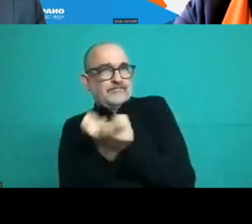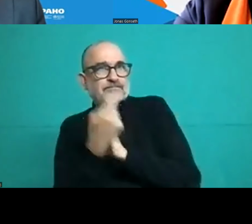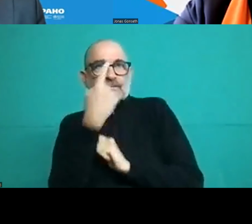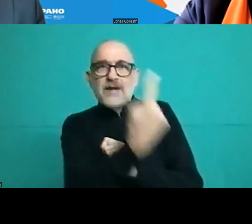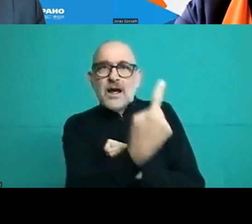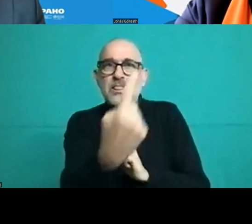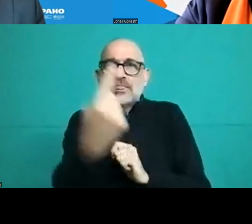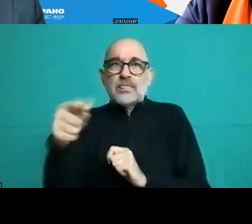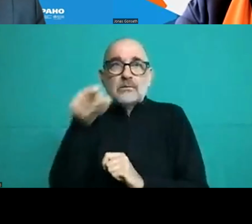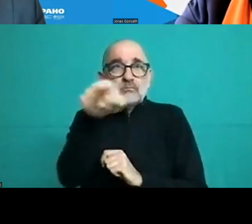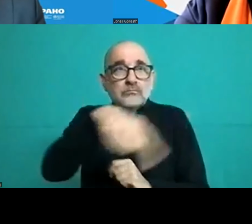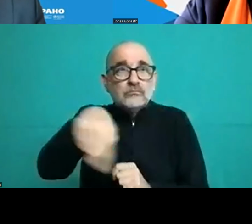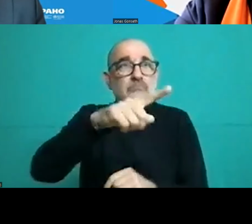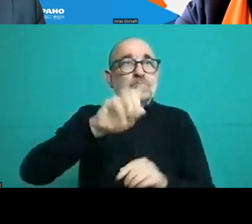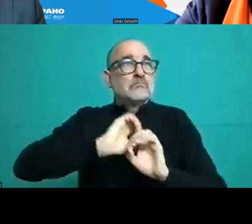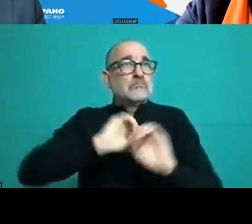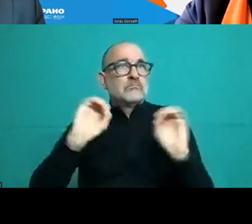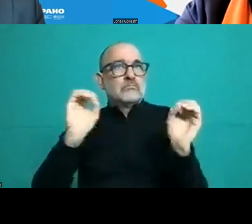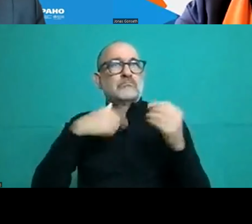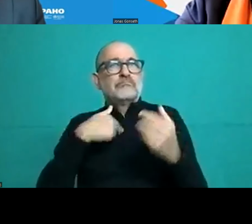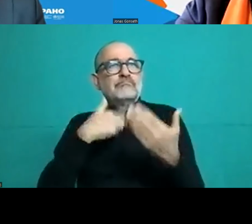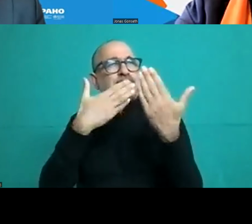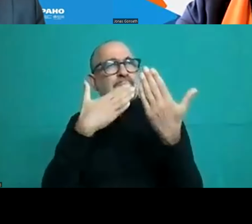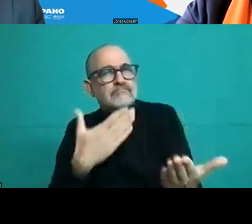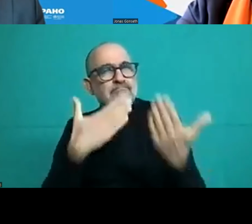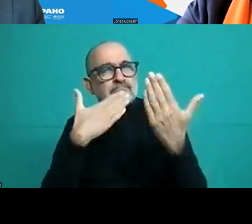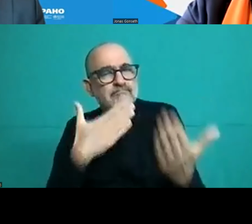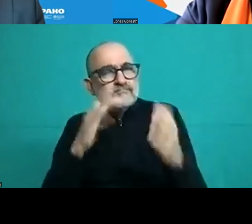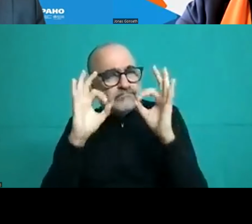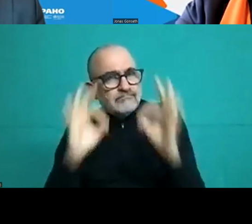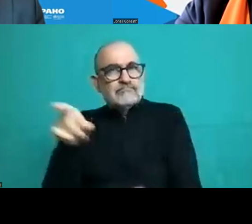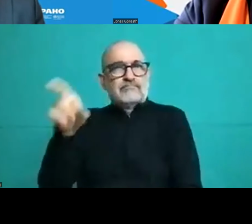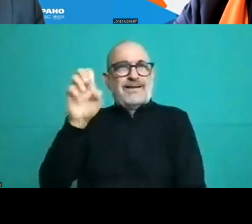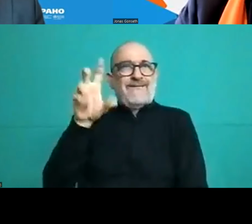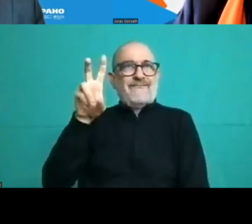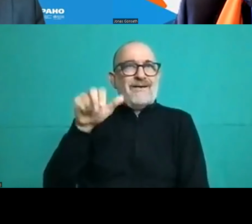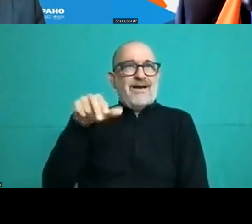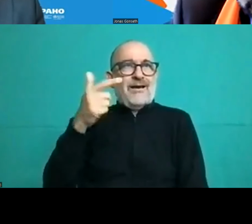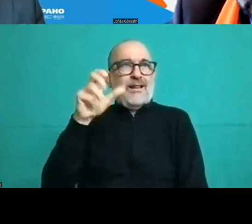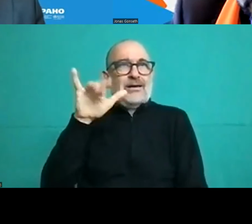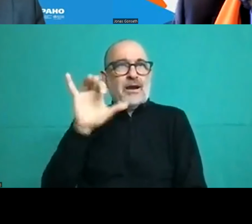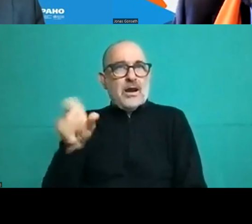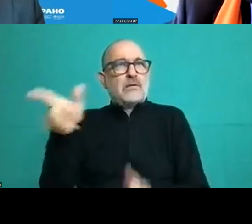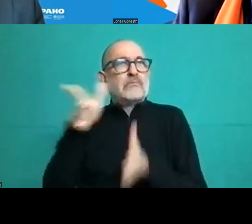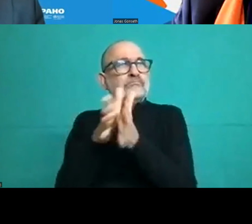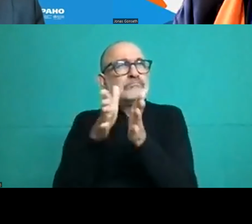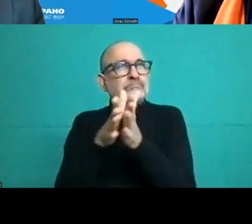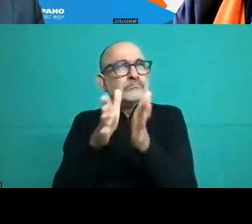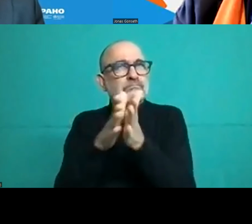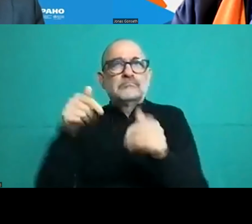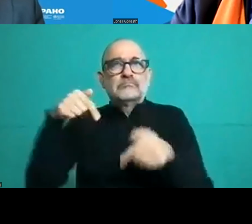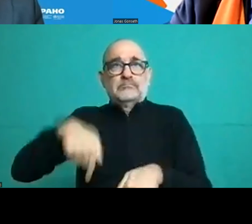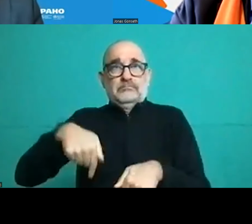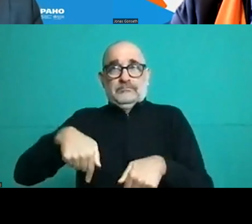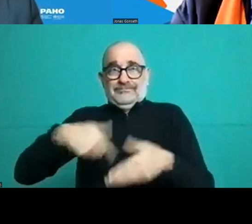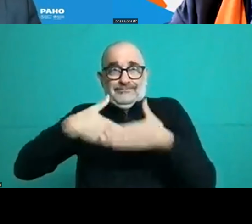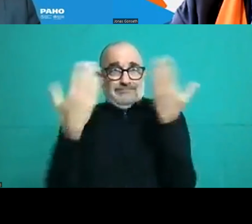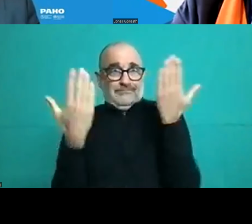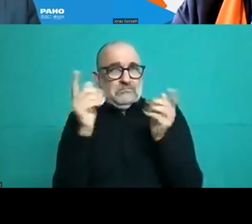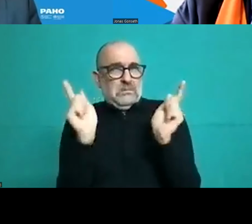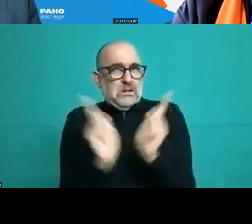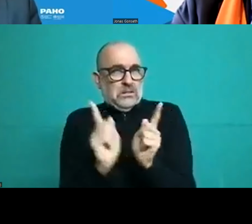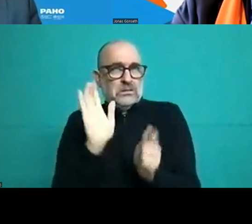poquito de tu historia, quién estás y tu recorrido. Sí, muy bien, muchas gracias y muy buen día. Quiero agradecer que me hayan